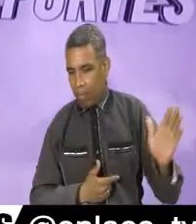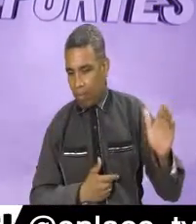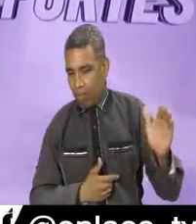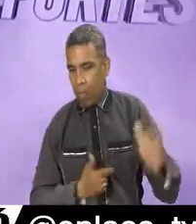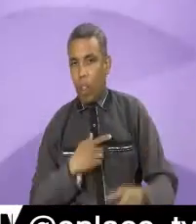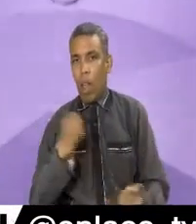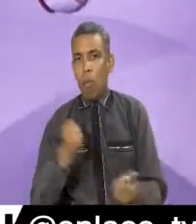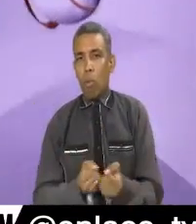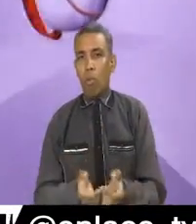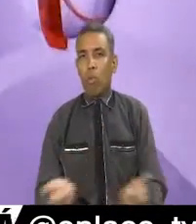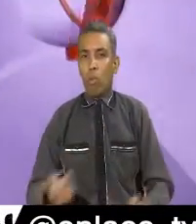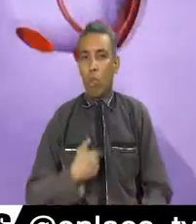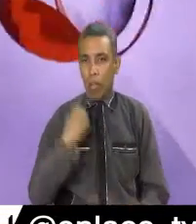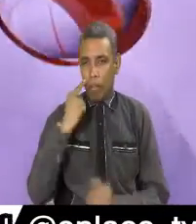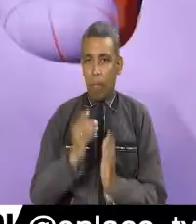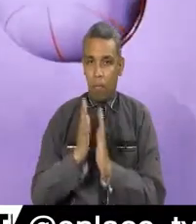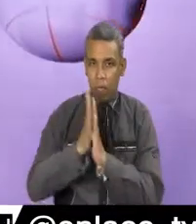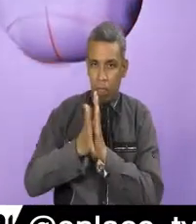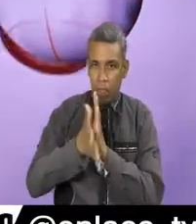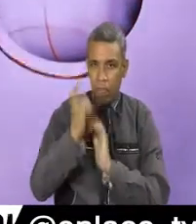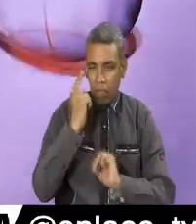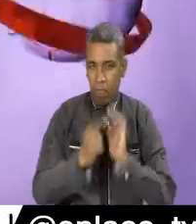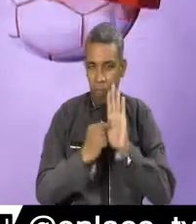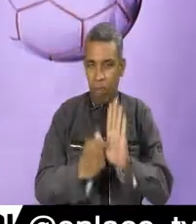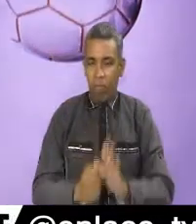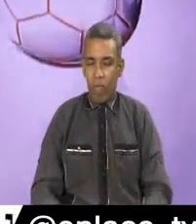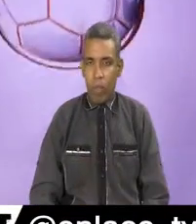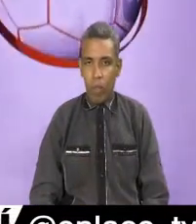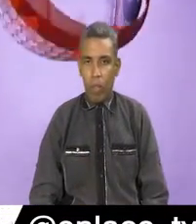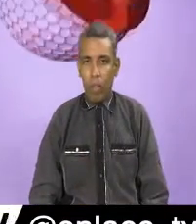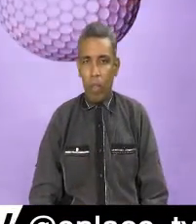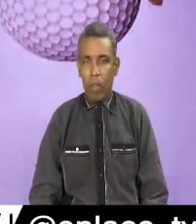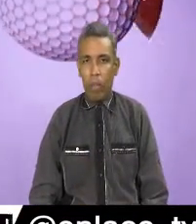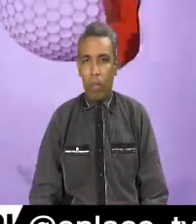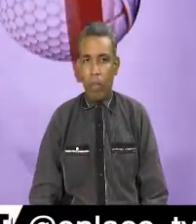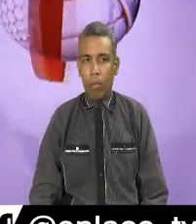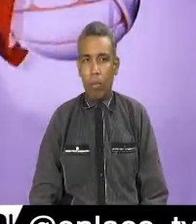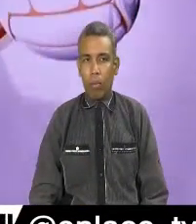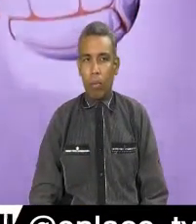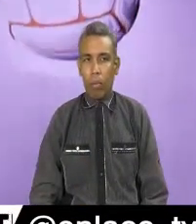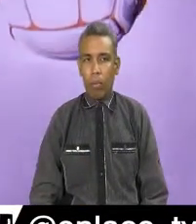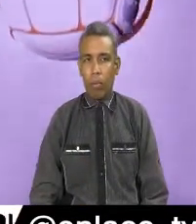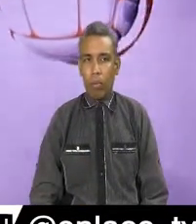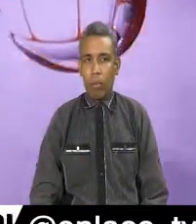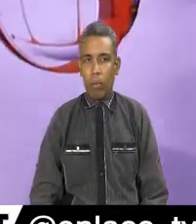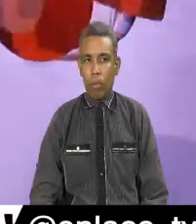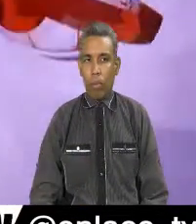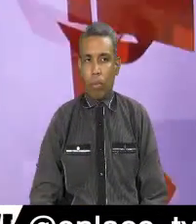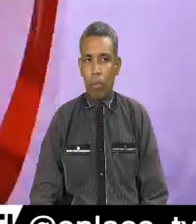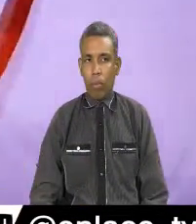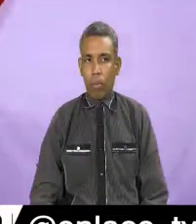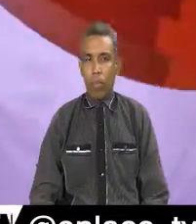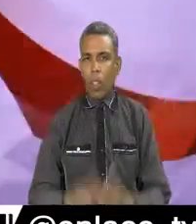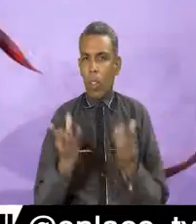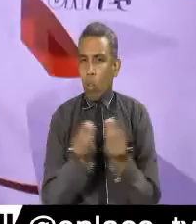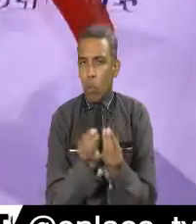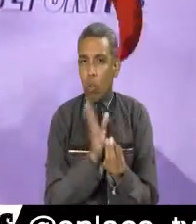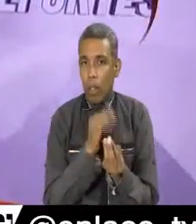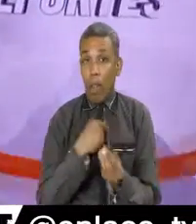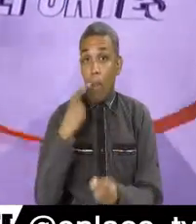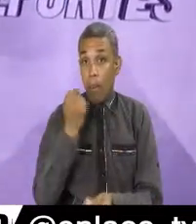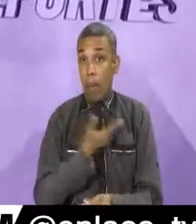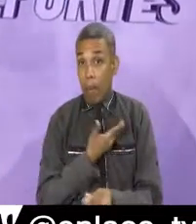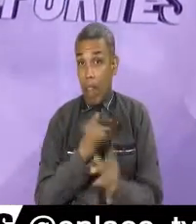representar a nuestra ciudad en el 22º campeonato mundial de esta disciplina deportiva. De la delegación forman parte además padres de